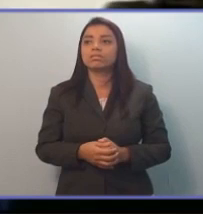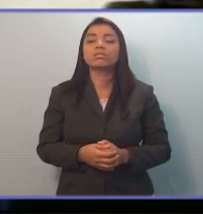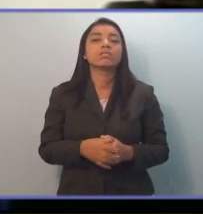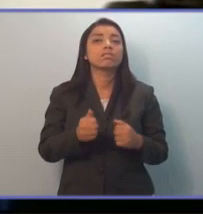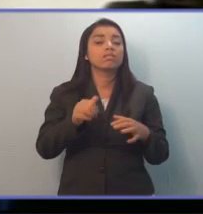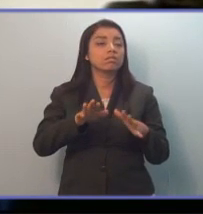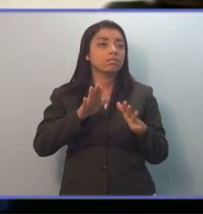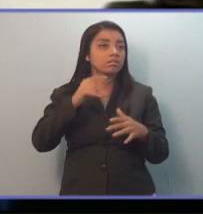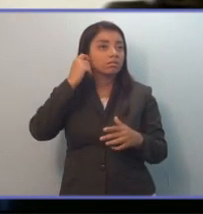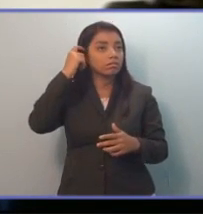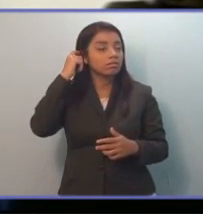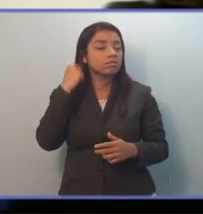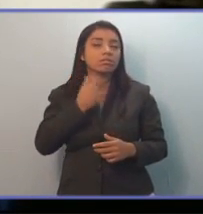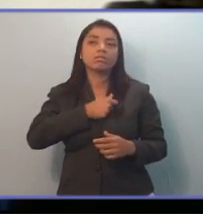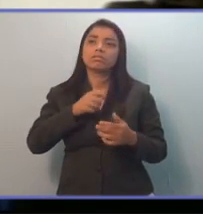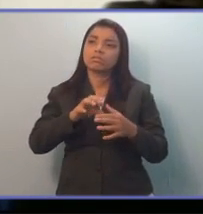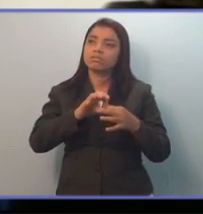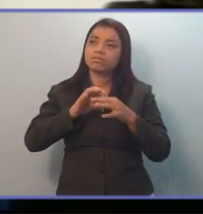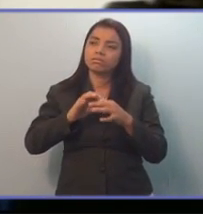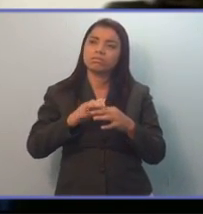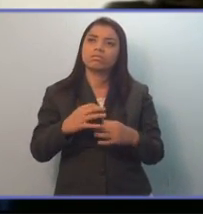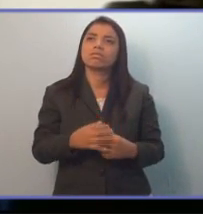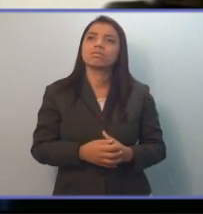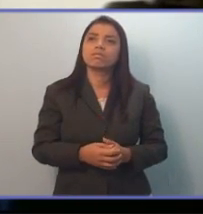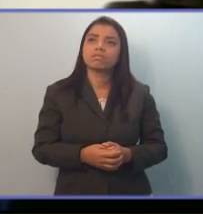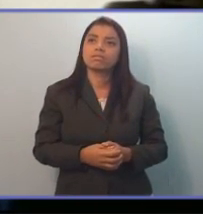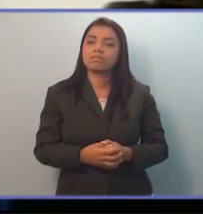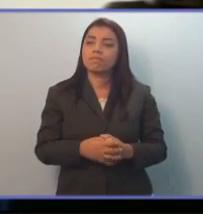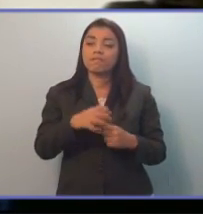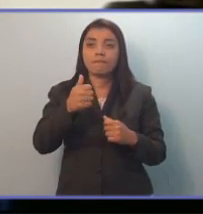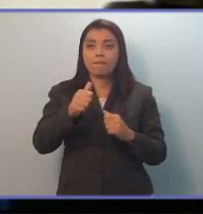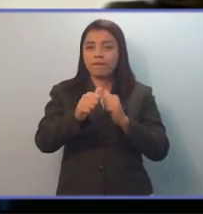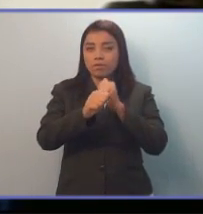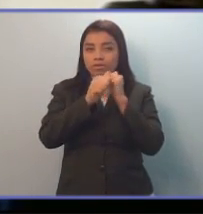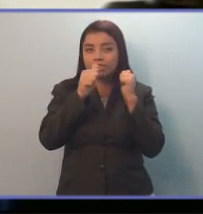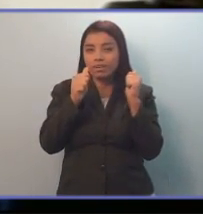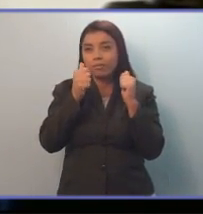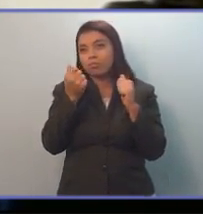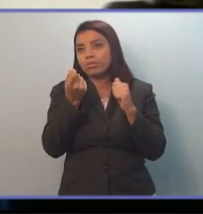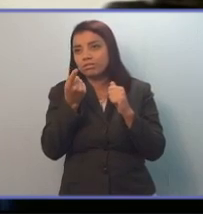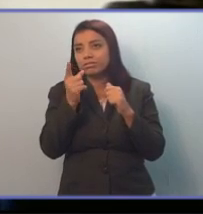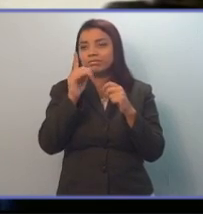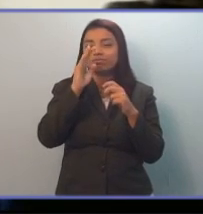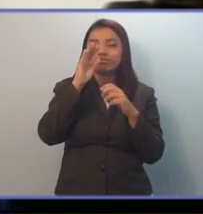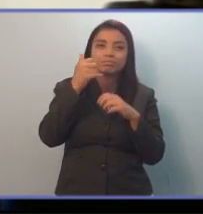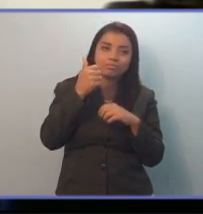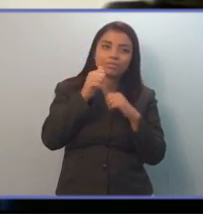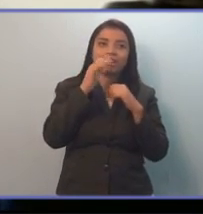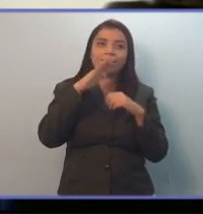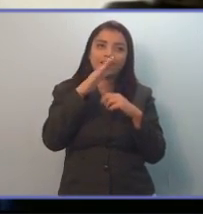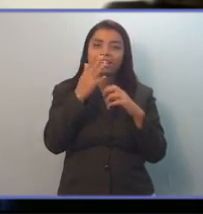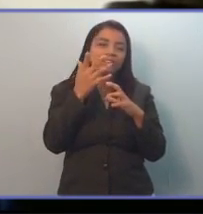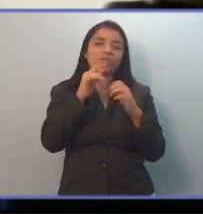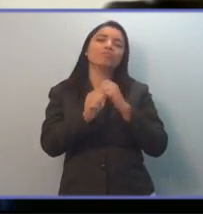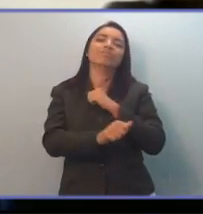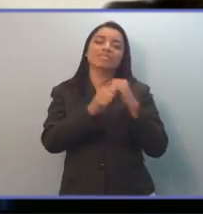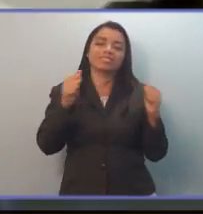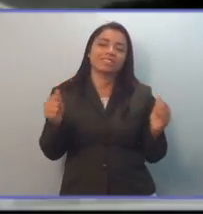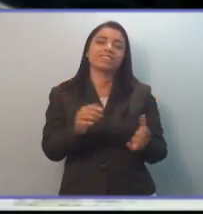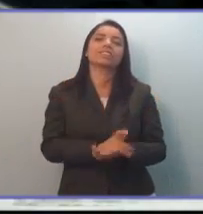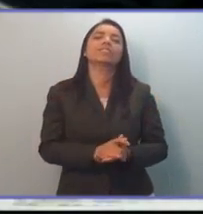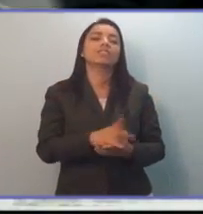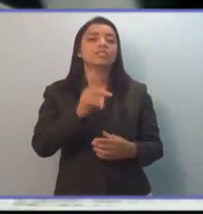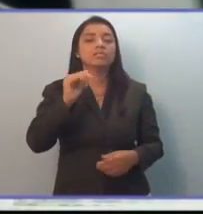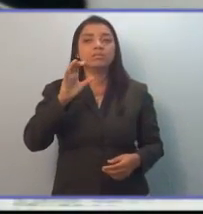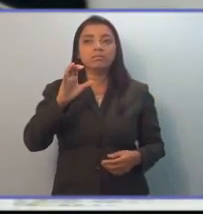Gracias, coordinador. Bueno, todavía, bueno, casi mediodía, pero todavía buenos días, licenciado, y